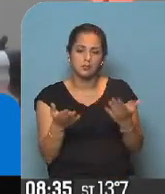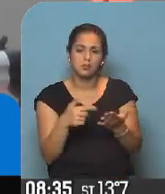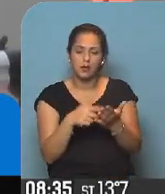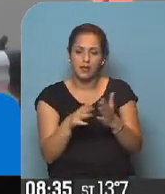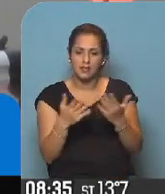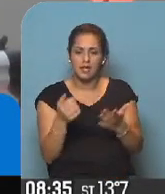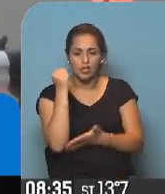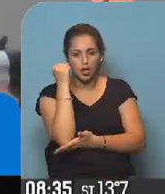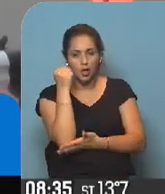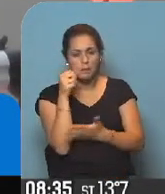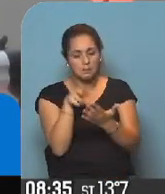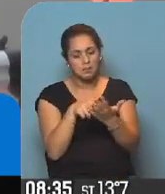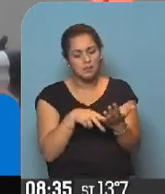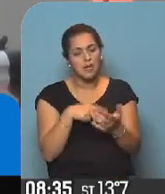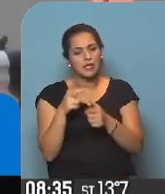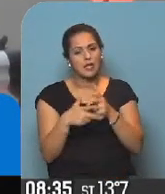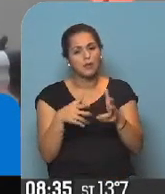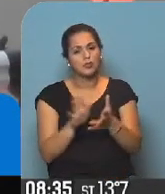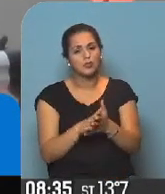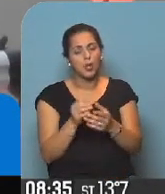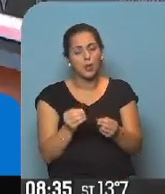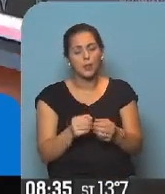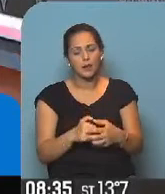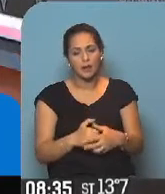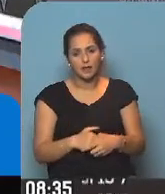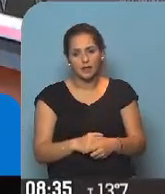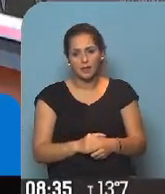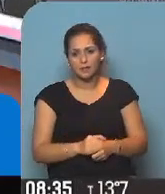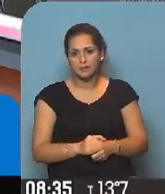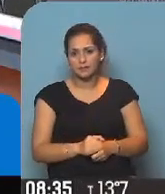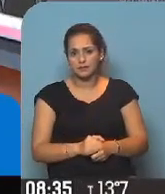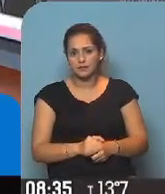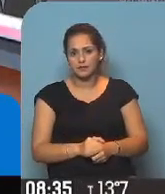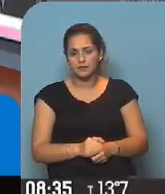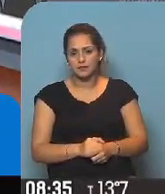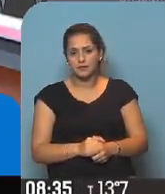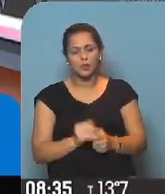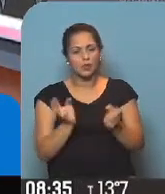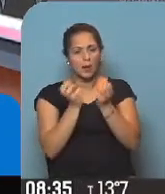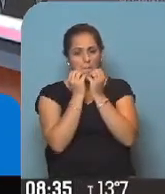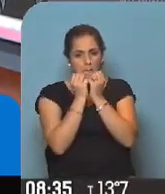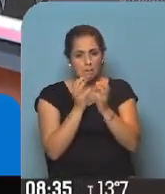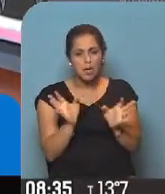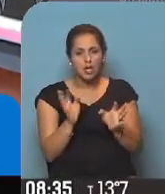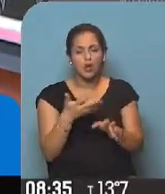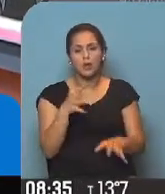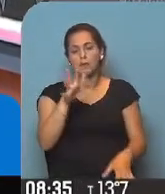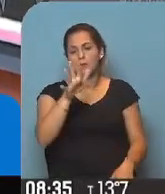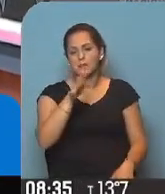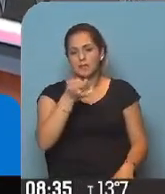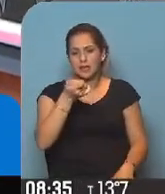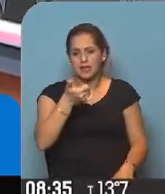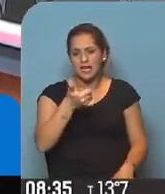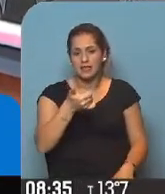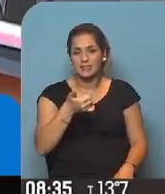diario económico que hablaban de una de una mejora recién para casi